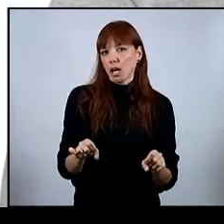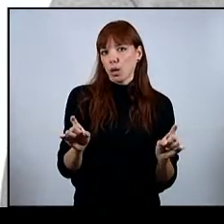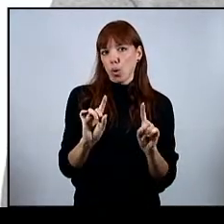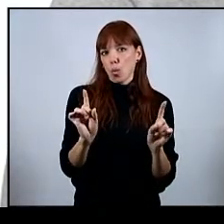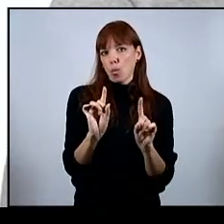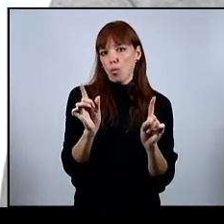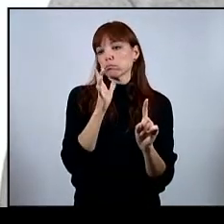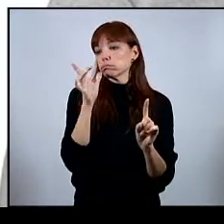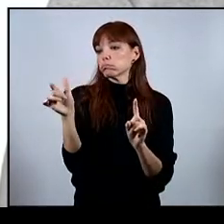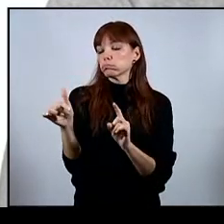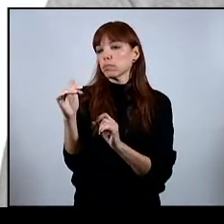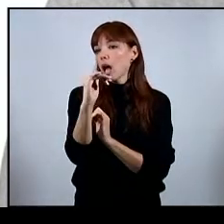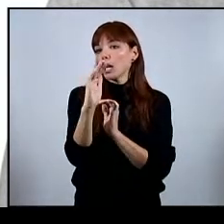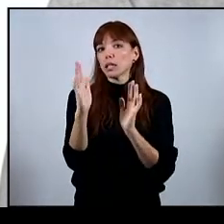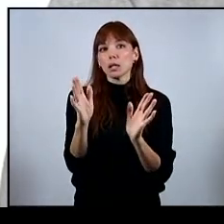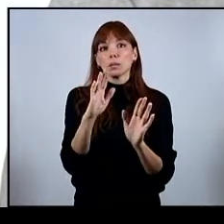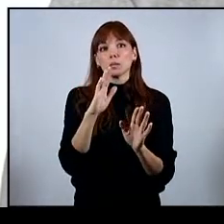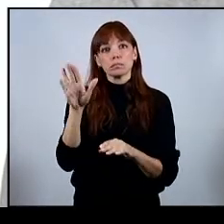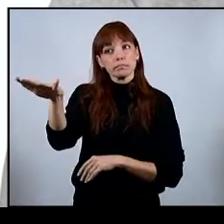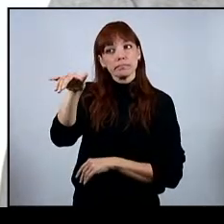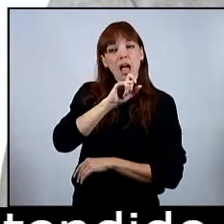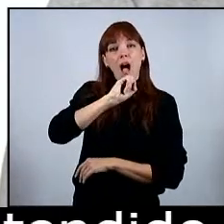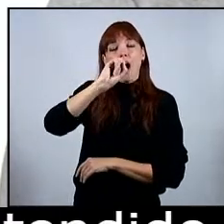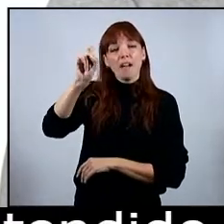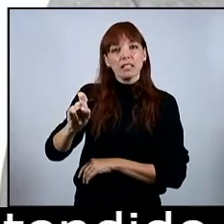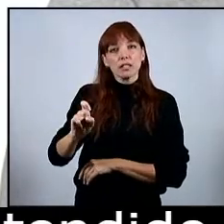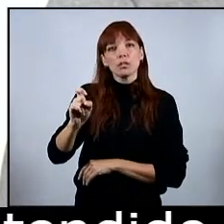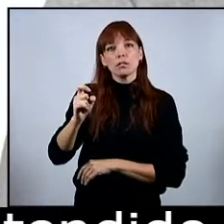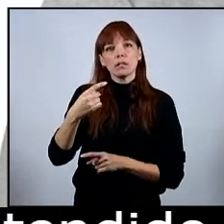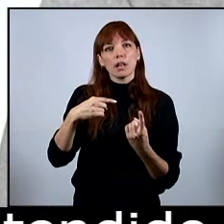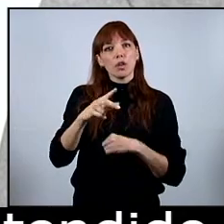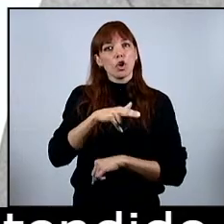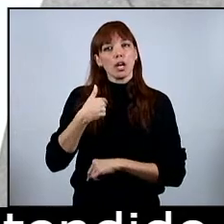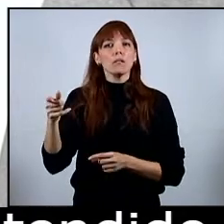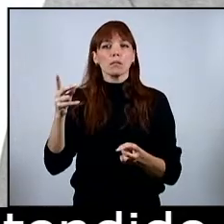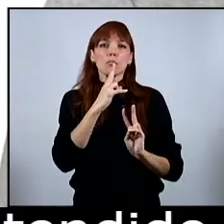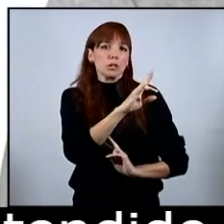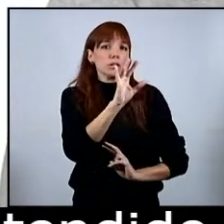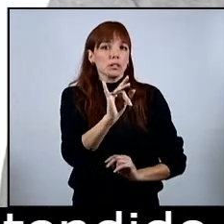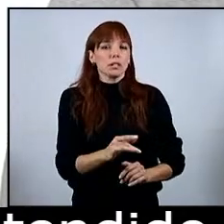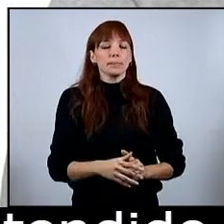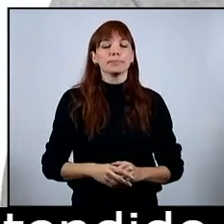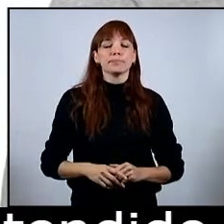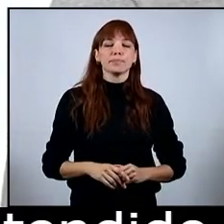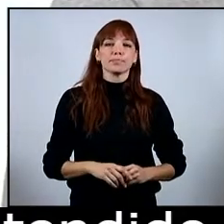porque han atendido al requerimiento que se les ha hecho desde la Dirección General.